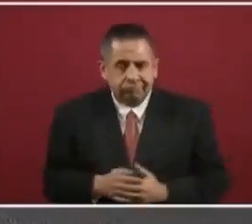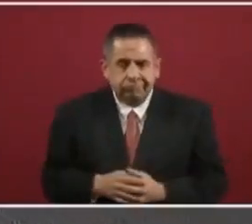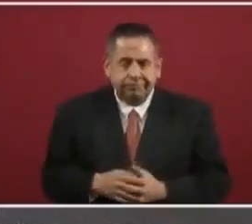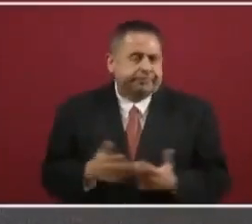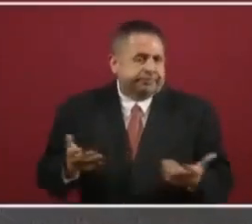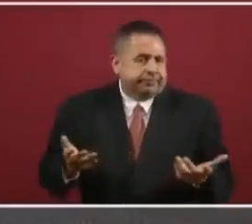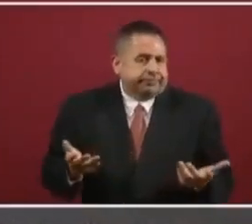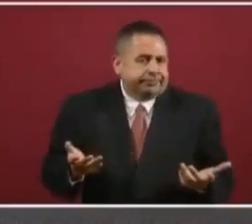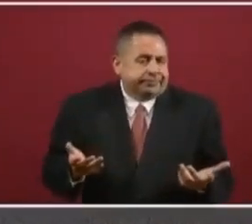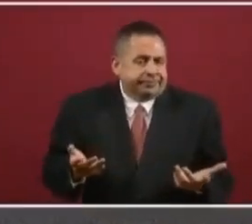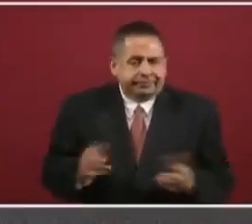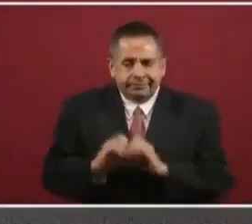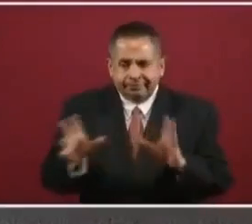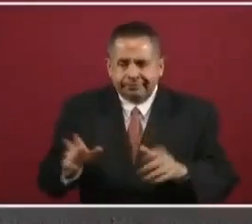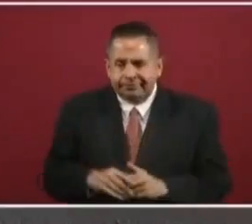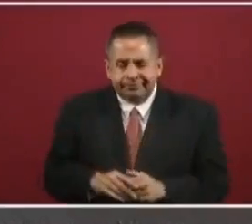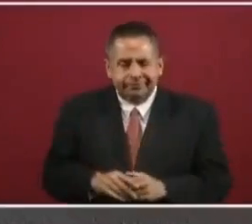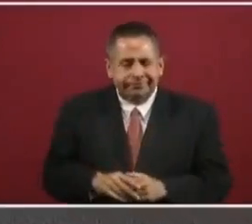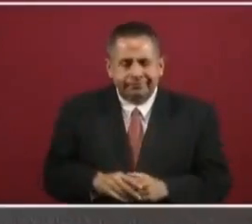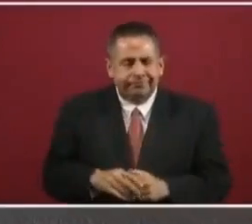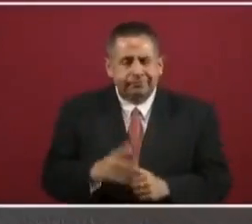de modo que no hay